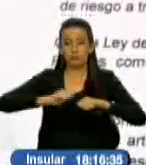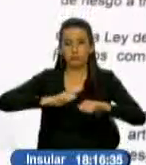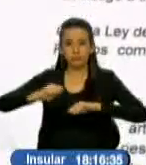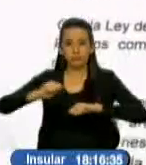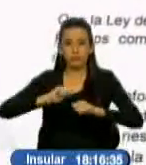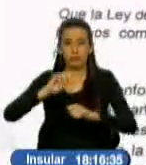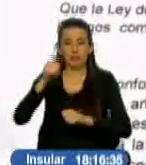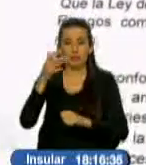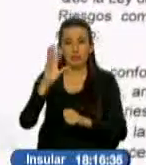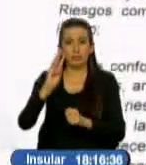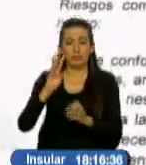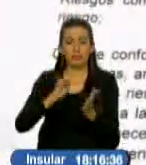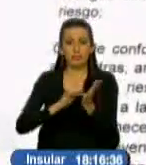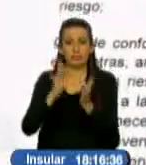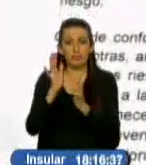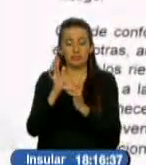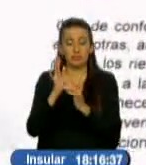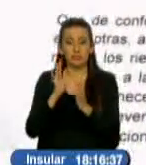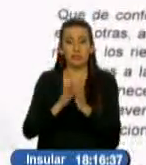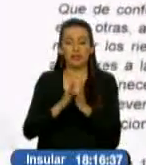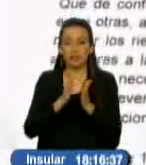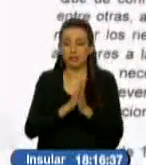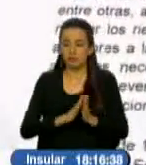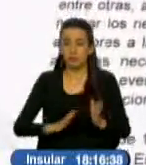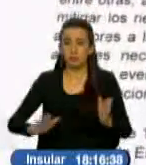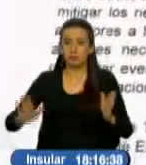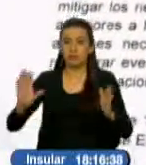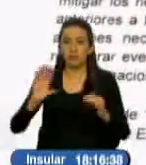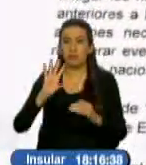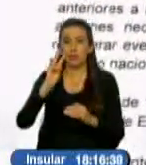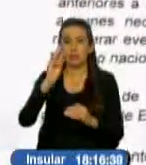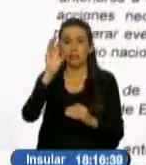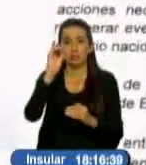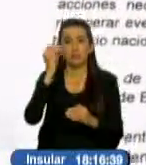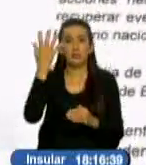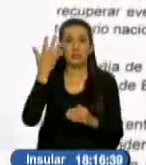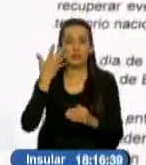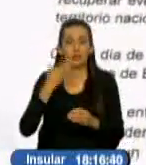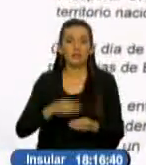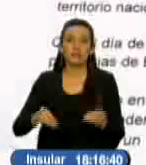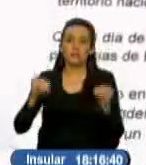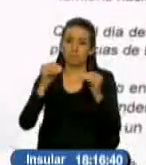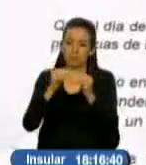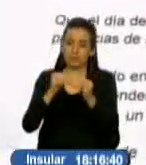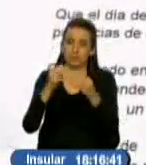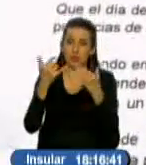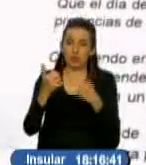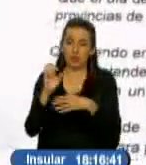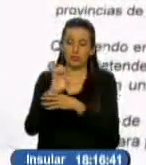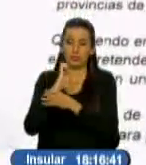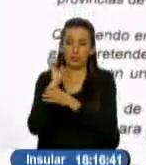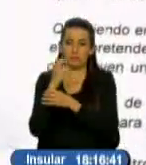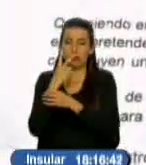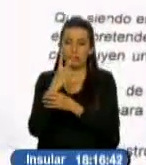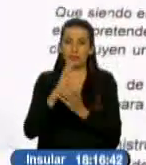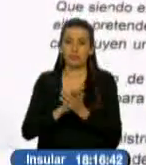de abril de 2016, se extiende por 60 días más. Así lo estipula el decreto